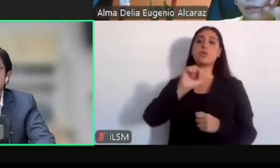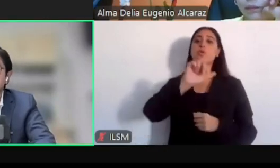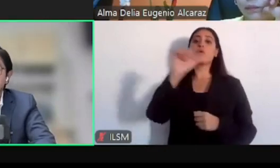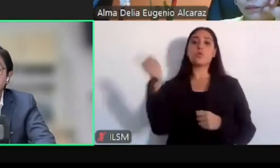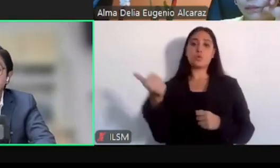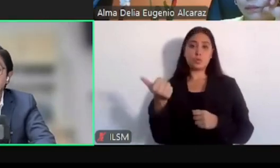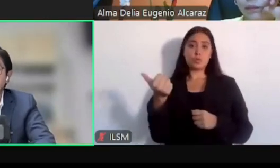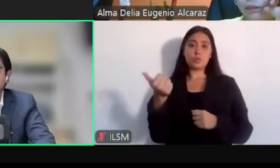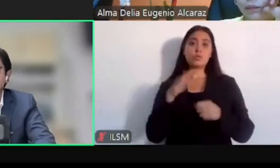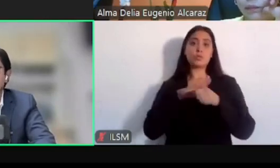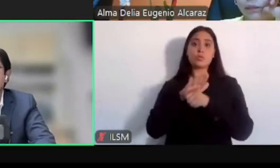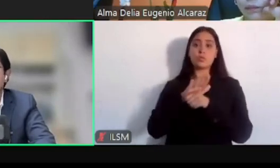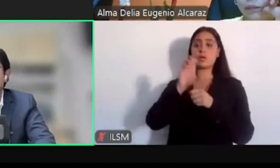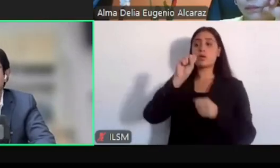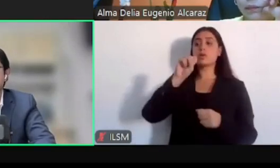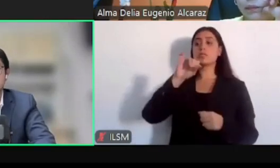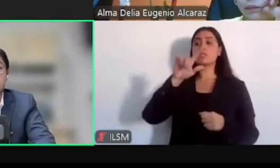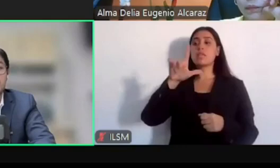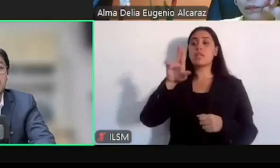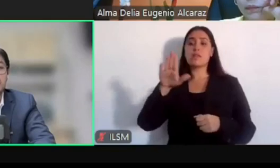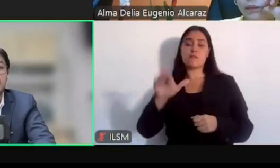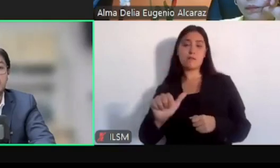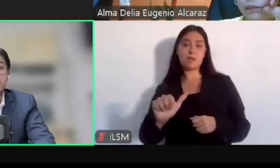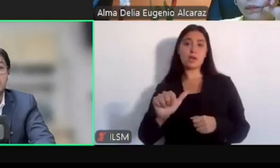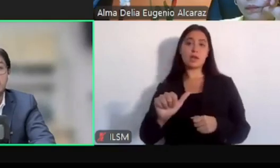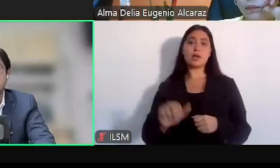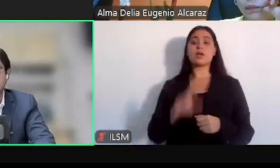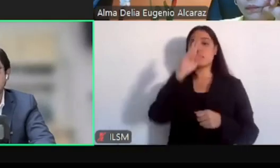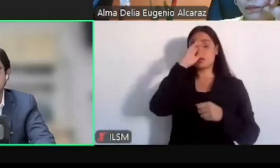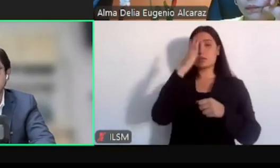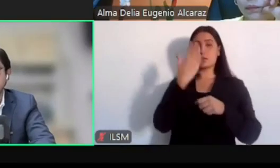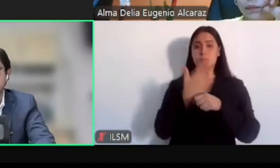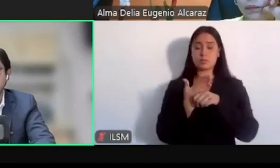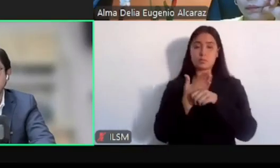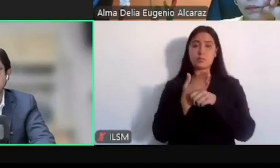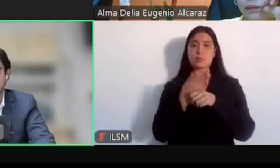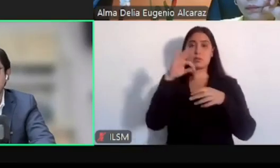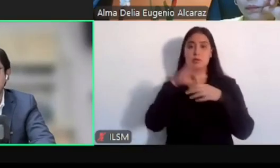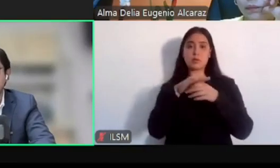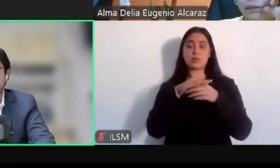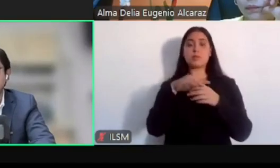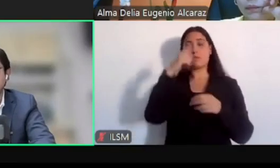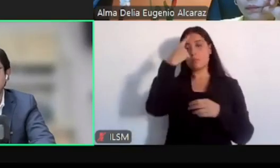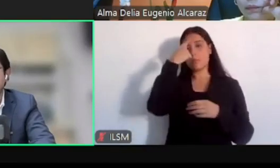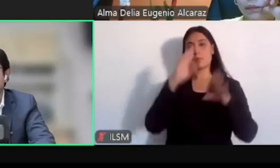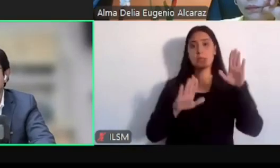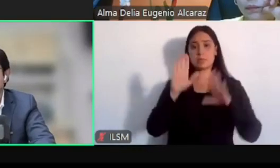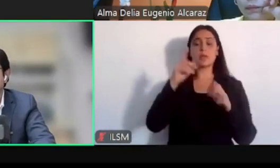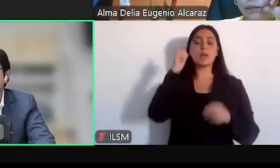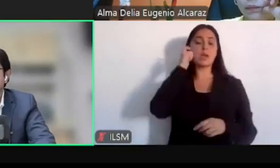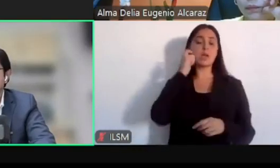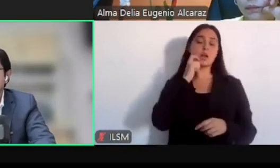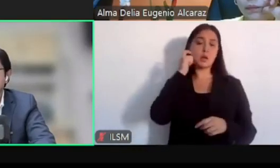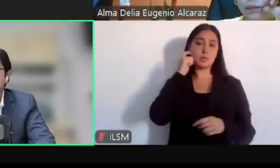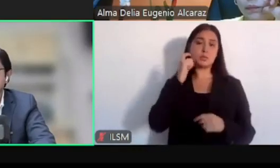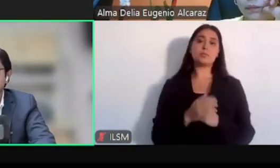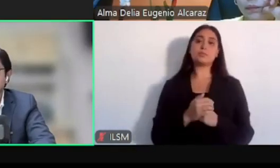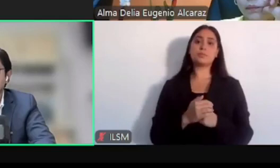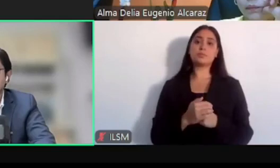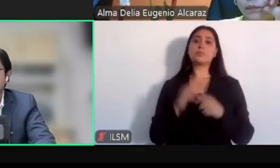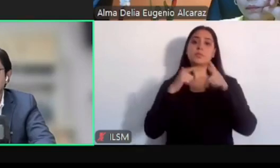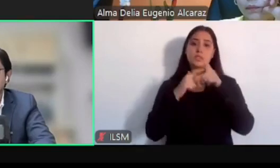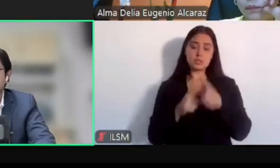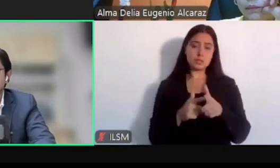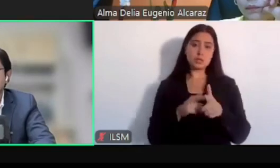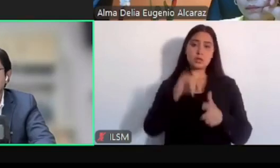parte actual Es Silvia alemán mundo la autorad responsable del instituto electoral y de participación ciudadana del Estado de Guerrero el siguiente asunto